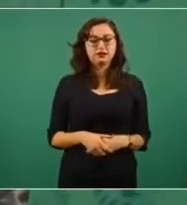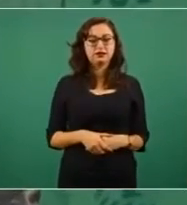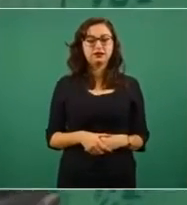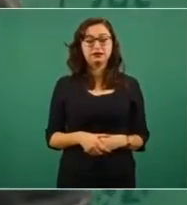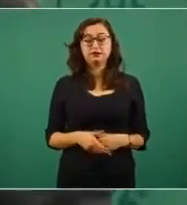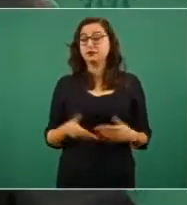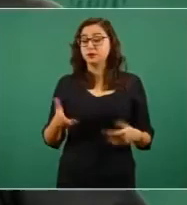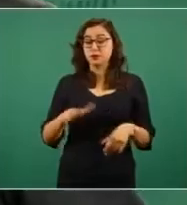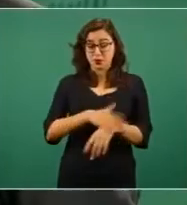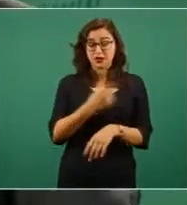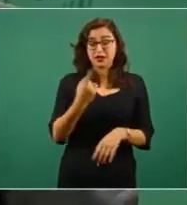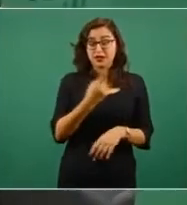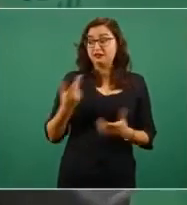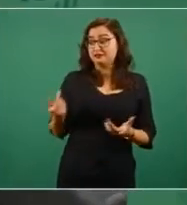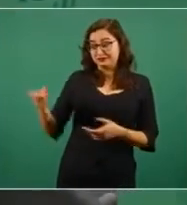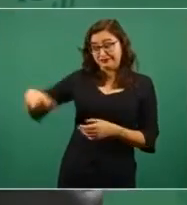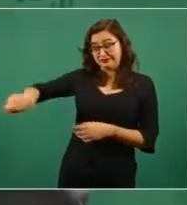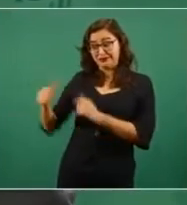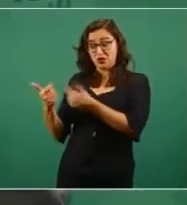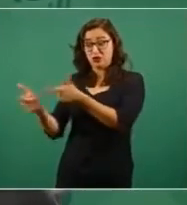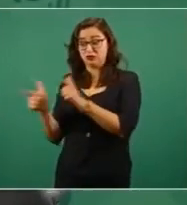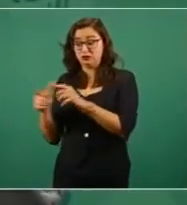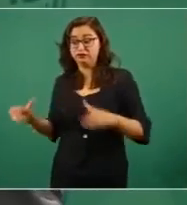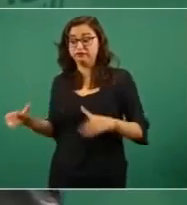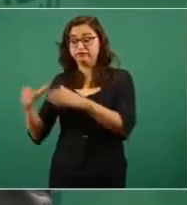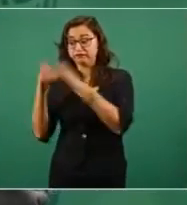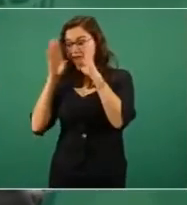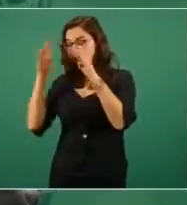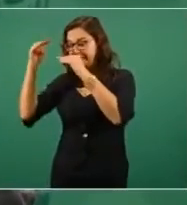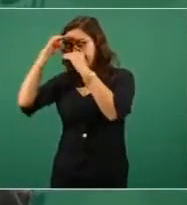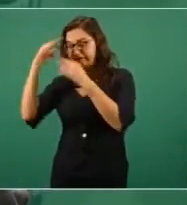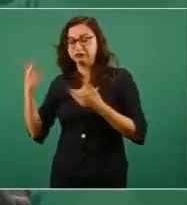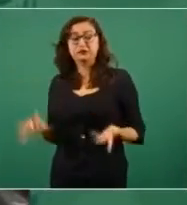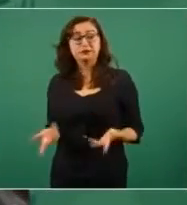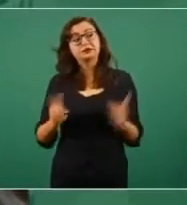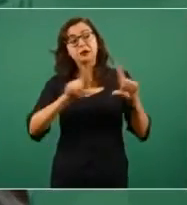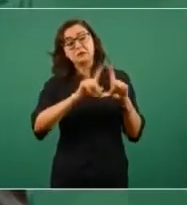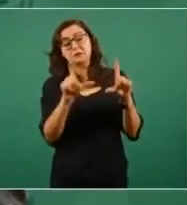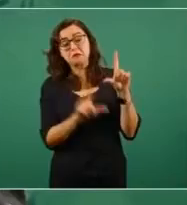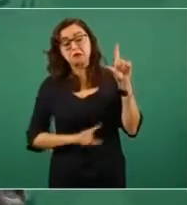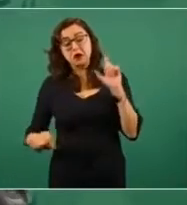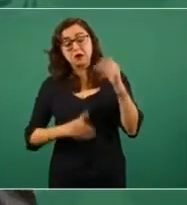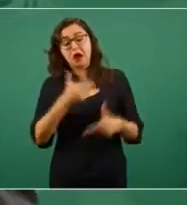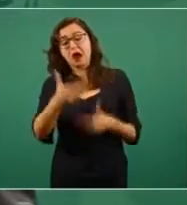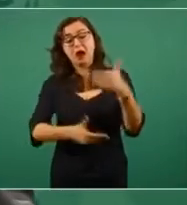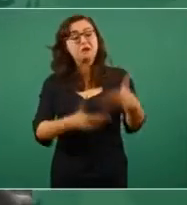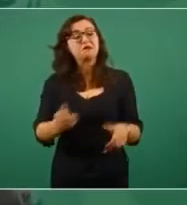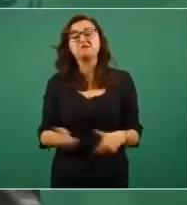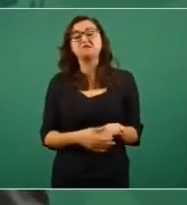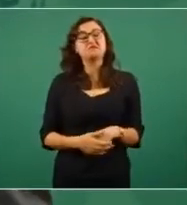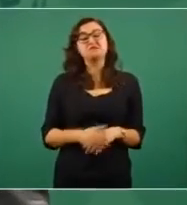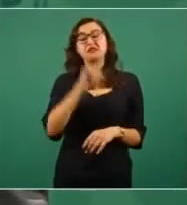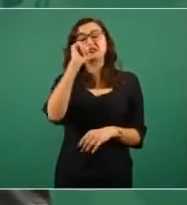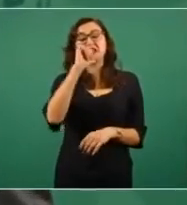querían hacernos creer de que si no se avanzaba en México era porque